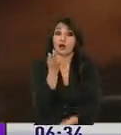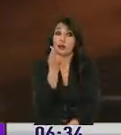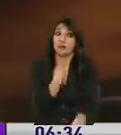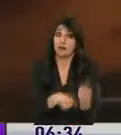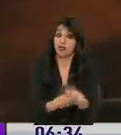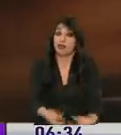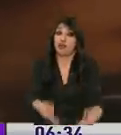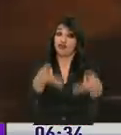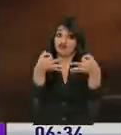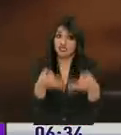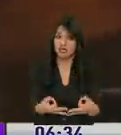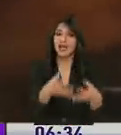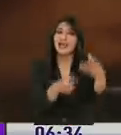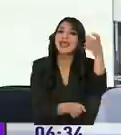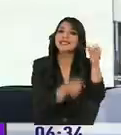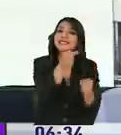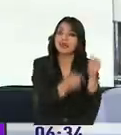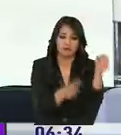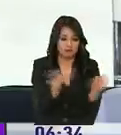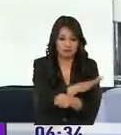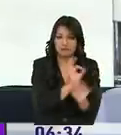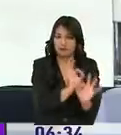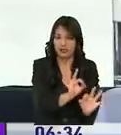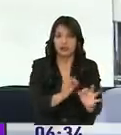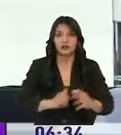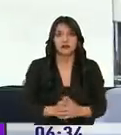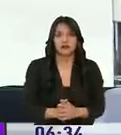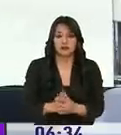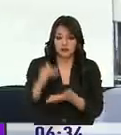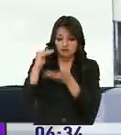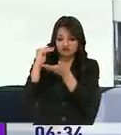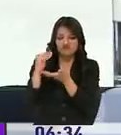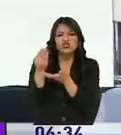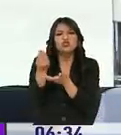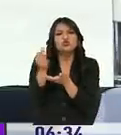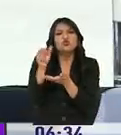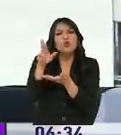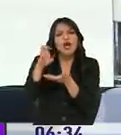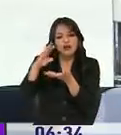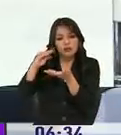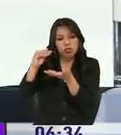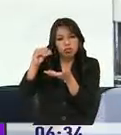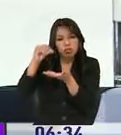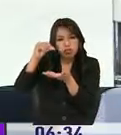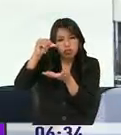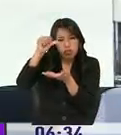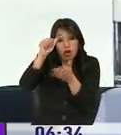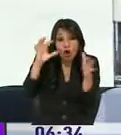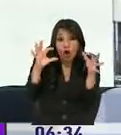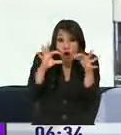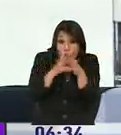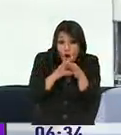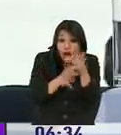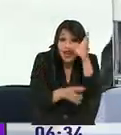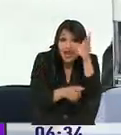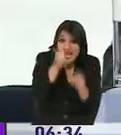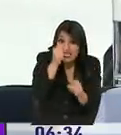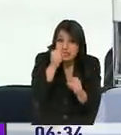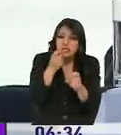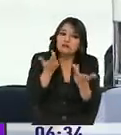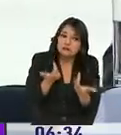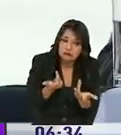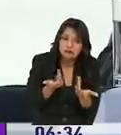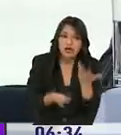comercializado es la leche entera. El uso del suero de leche en bebidas lácteas debe ser un aporte a la nutrición que asegure